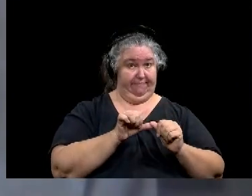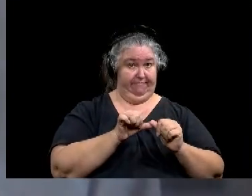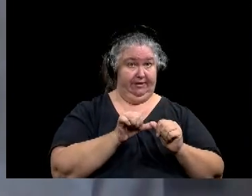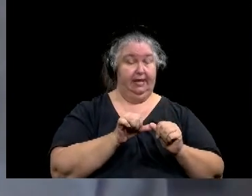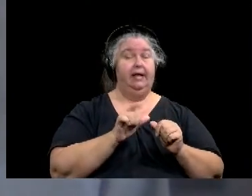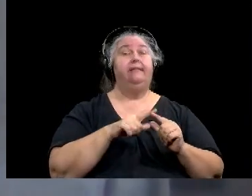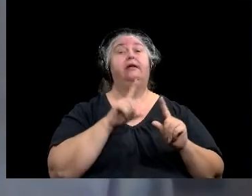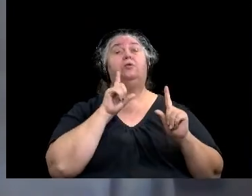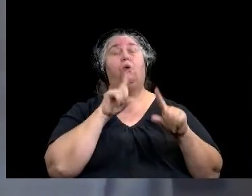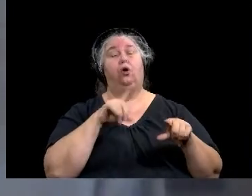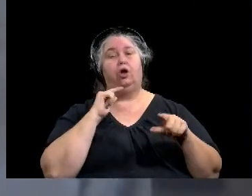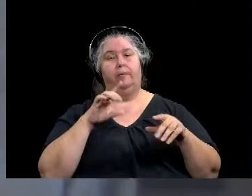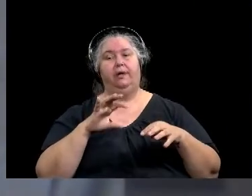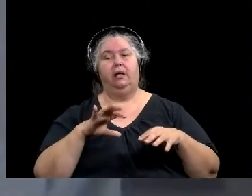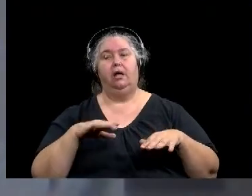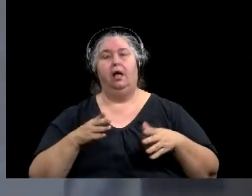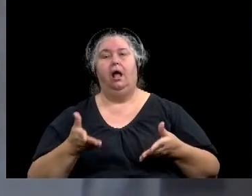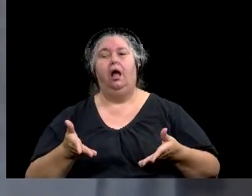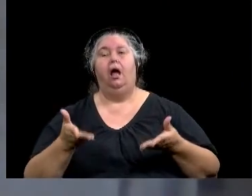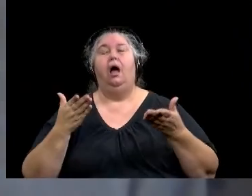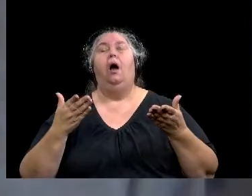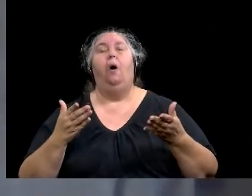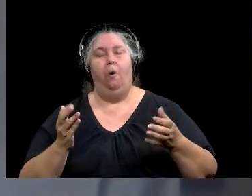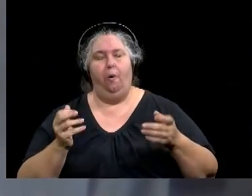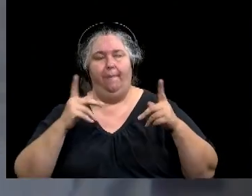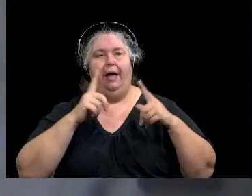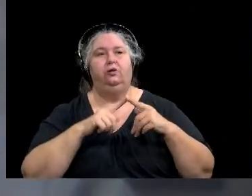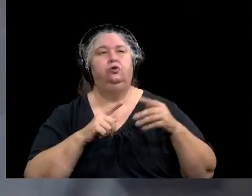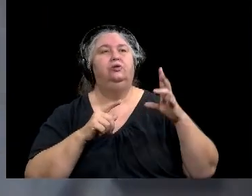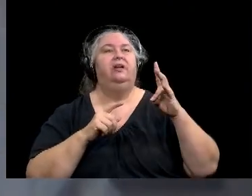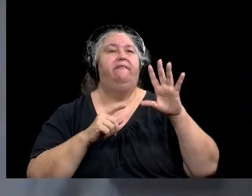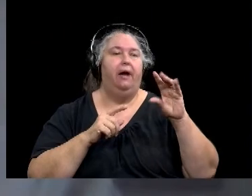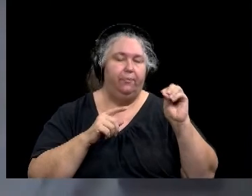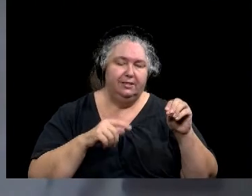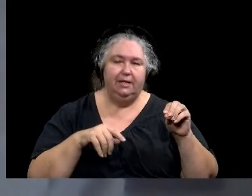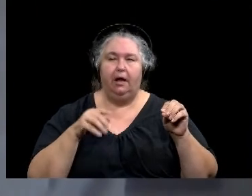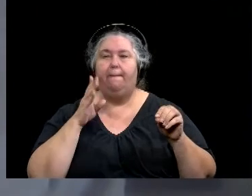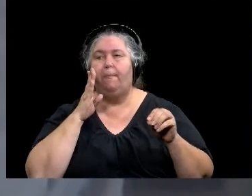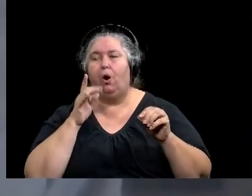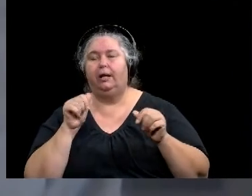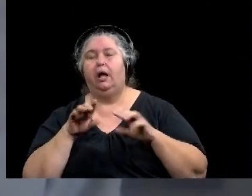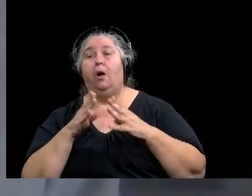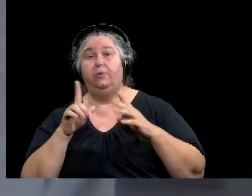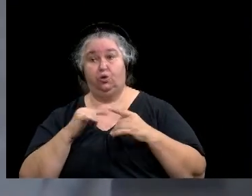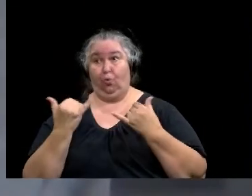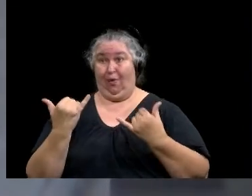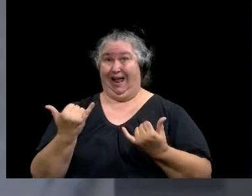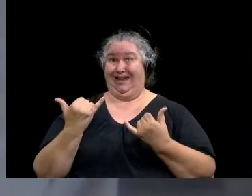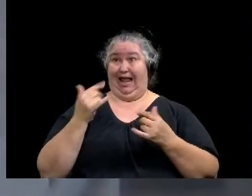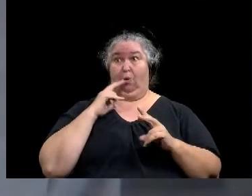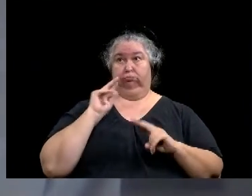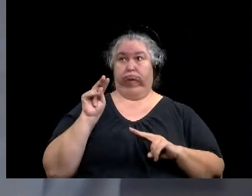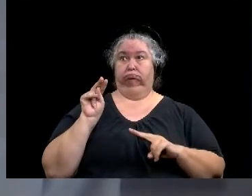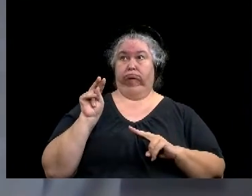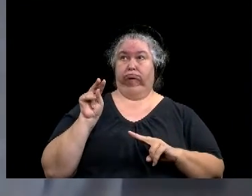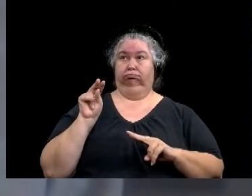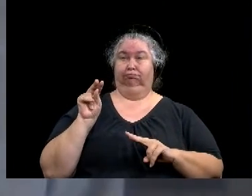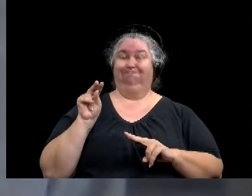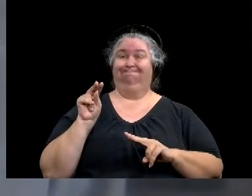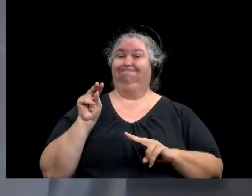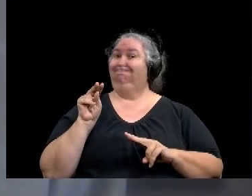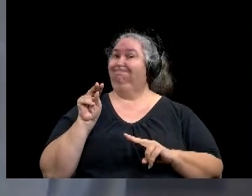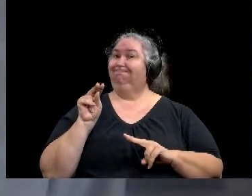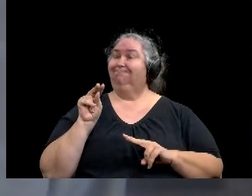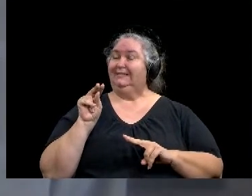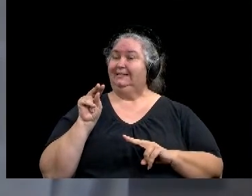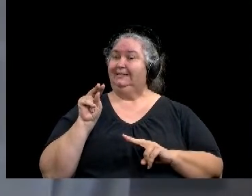la orden es se pueden a capacidad más así es lo que estamos